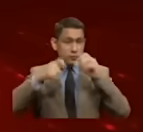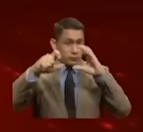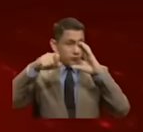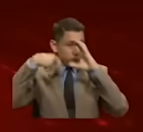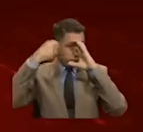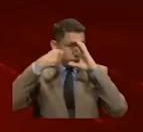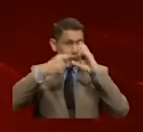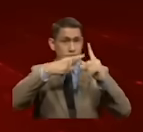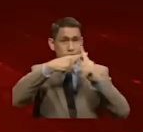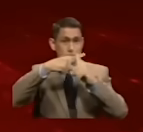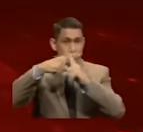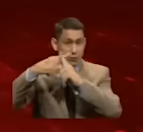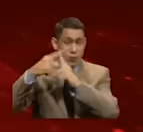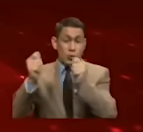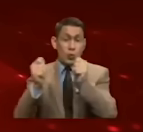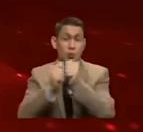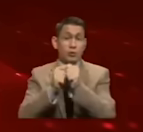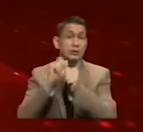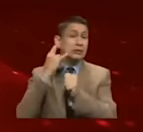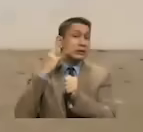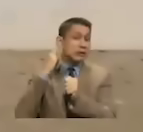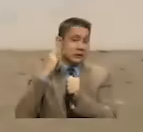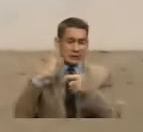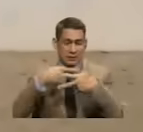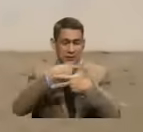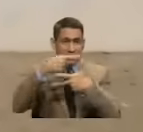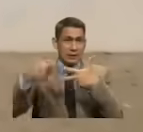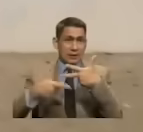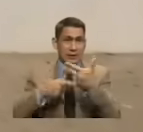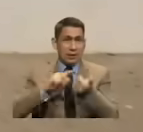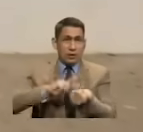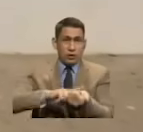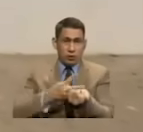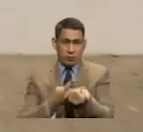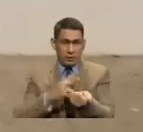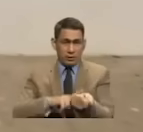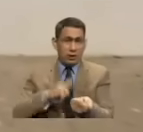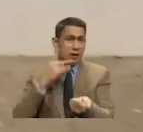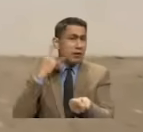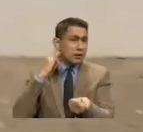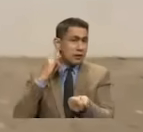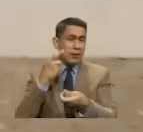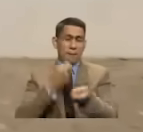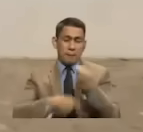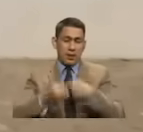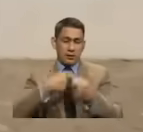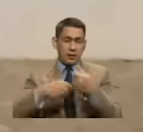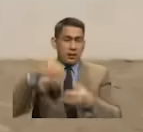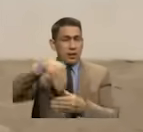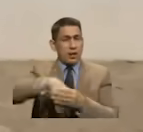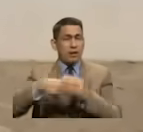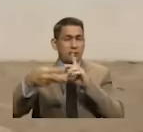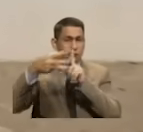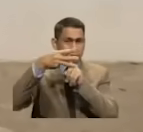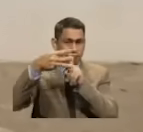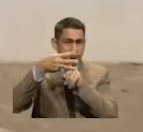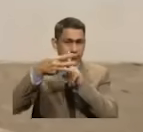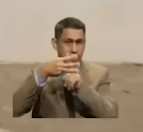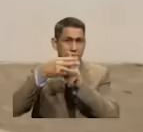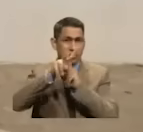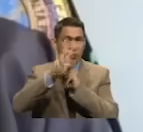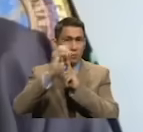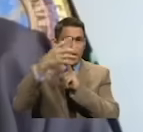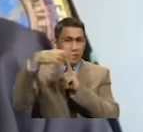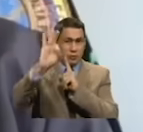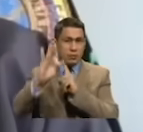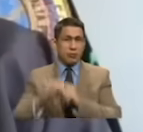material audiovisual que creaba tenía como víctima a 3 de sus sobrinas y lo vendía en plataformas digitales desde el